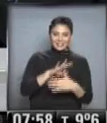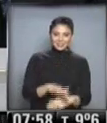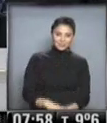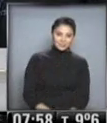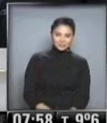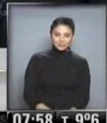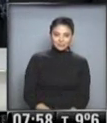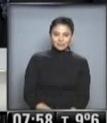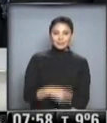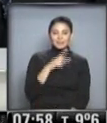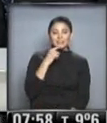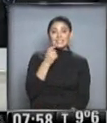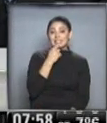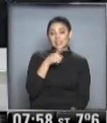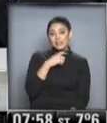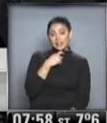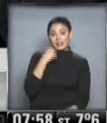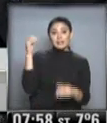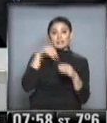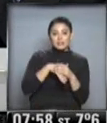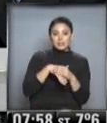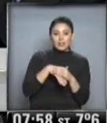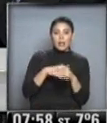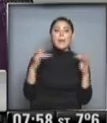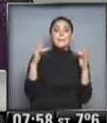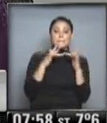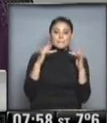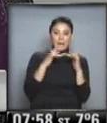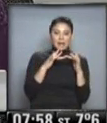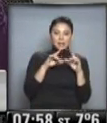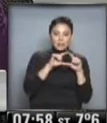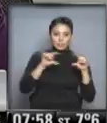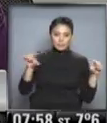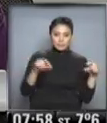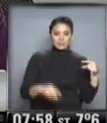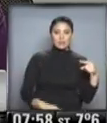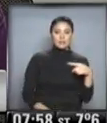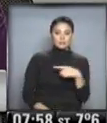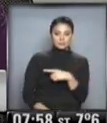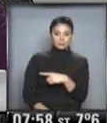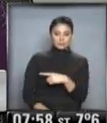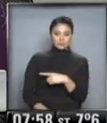Bien. Bueno, para quienes quieran ingresar a Tiflolibros, la página web es